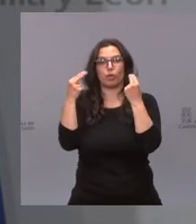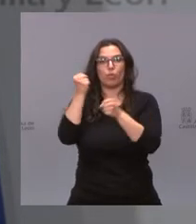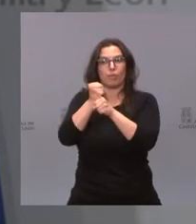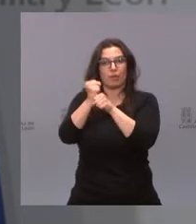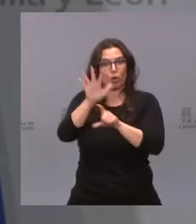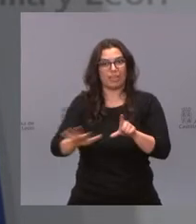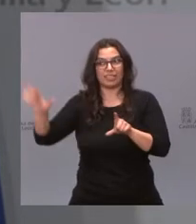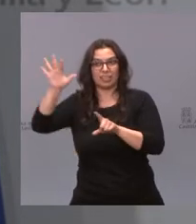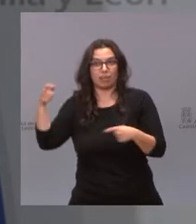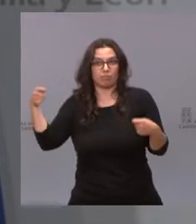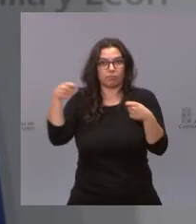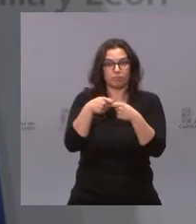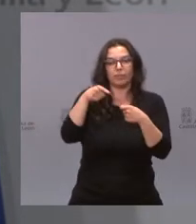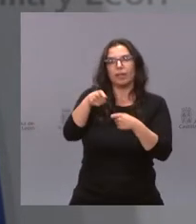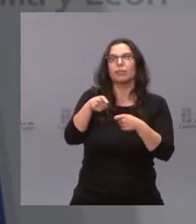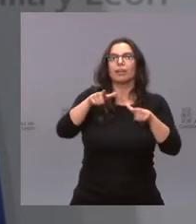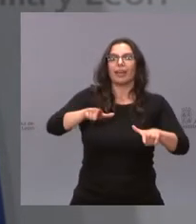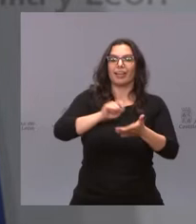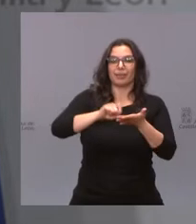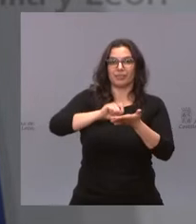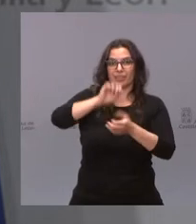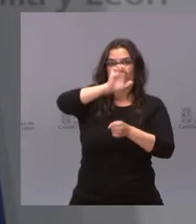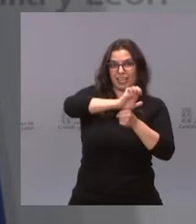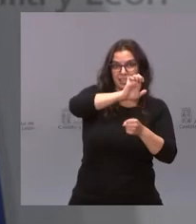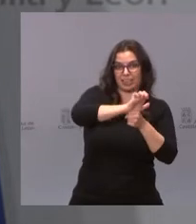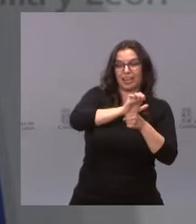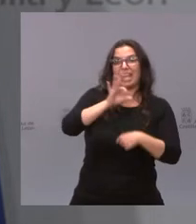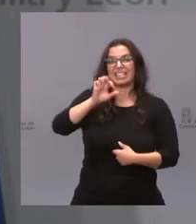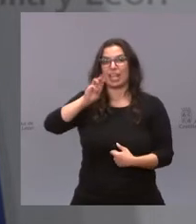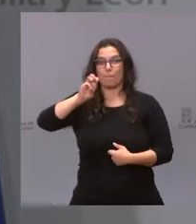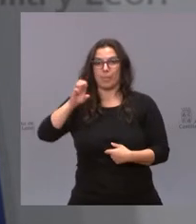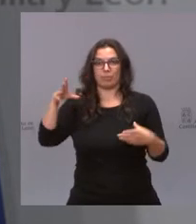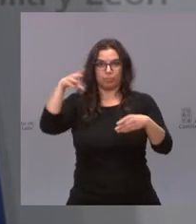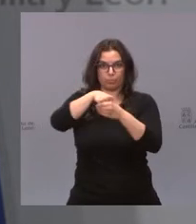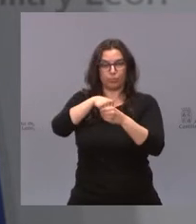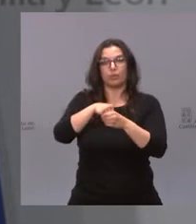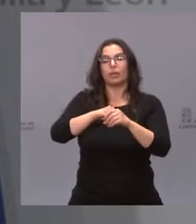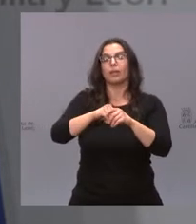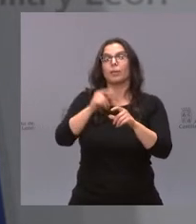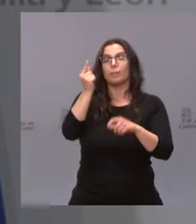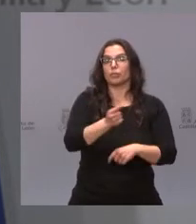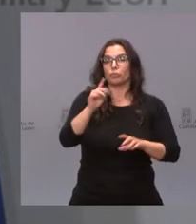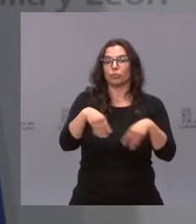a albergar las oficinas de empleo del ECIL y del SEPE y cuenta con un presupuesto total de